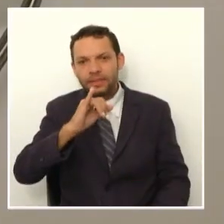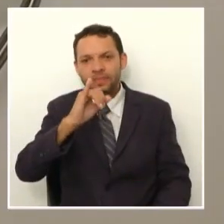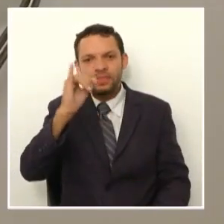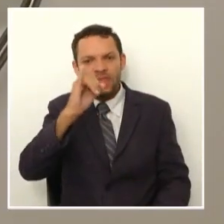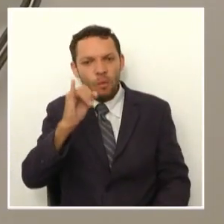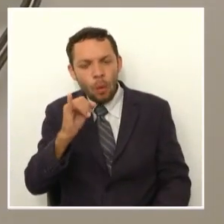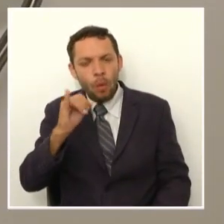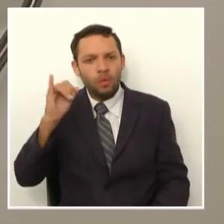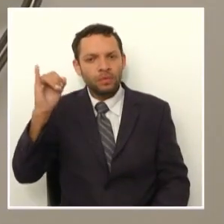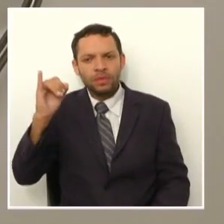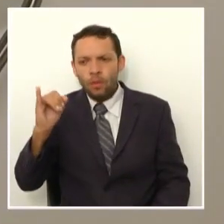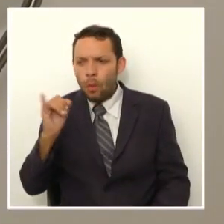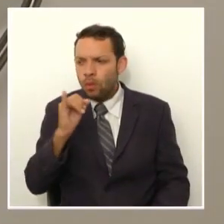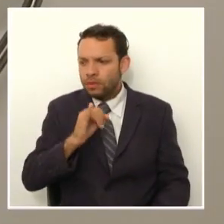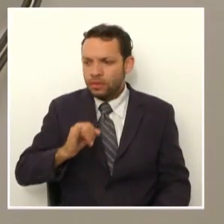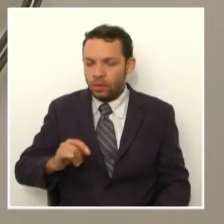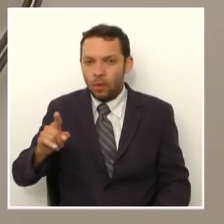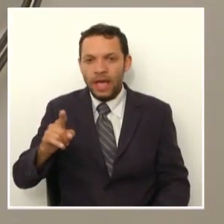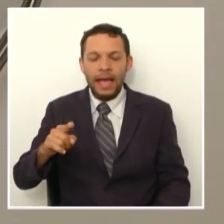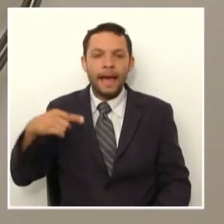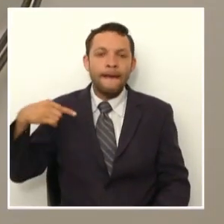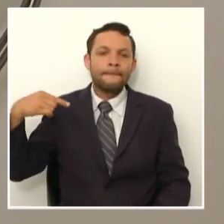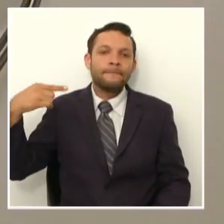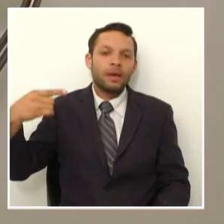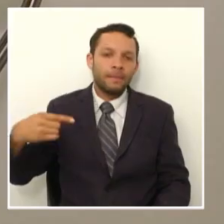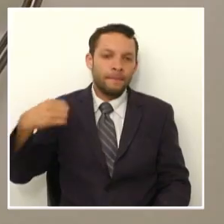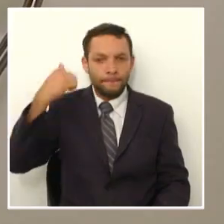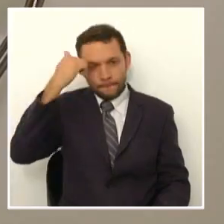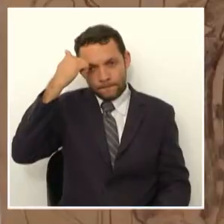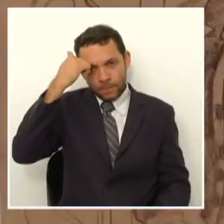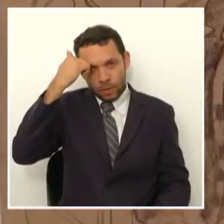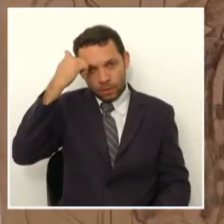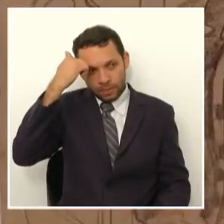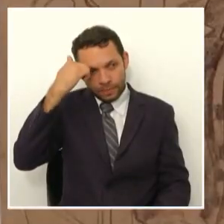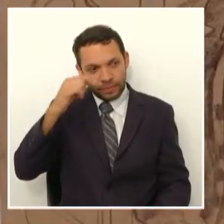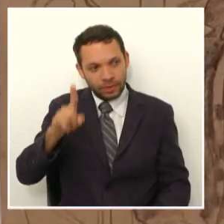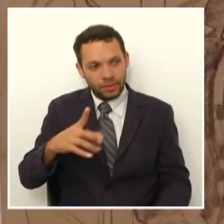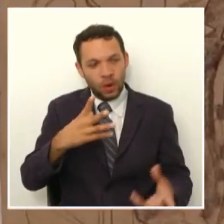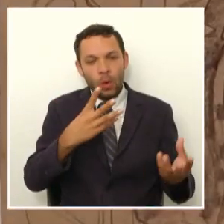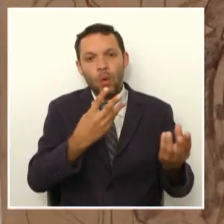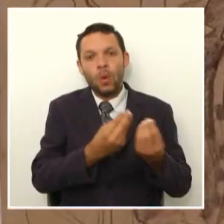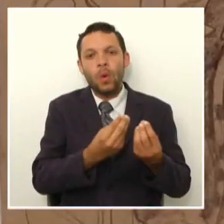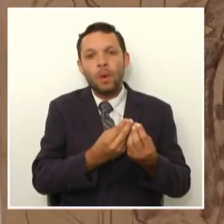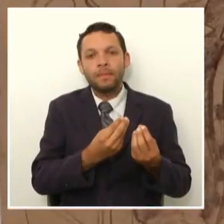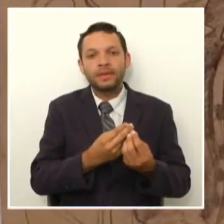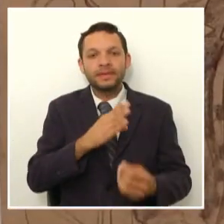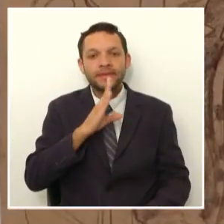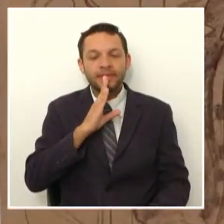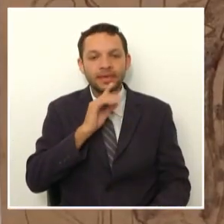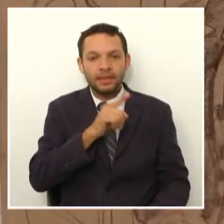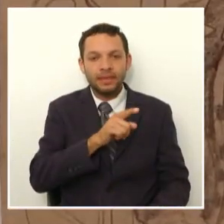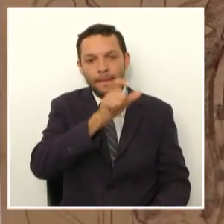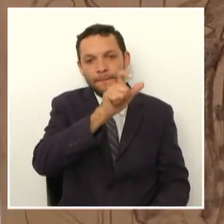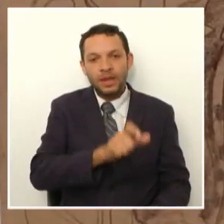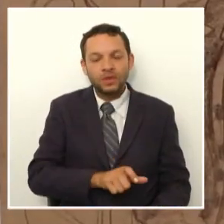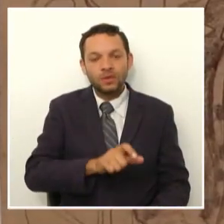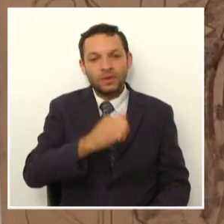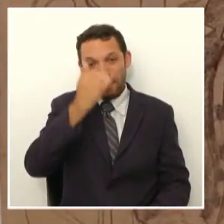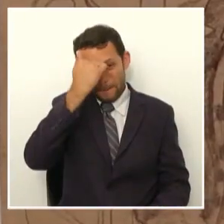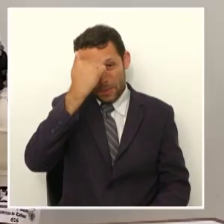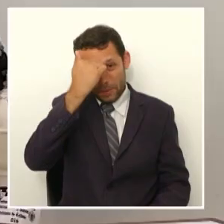cierto la historia de muchos de nuestros docentes, encontraba por acá un compañero nuestro que es el doctor Carlos Montoya,